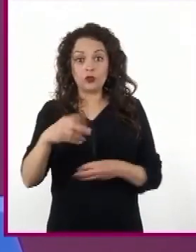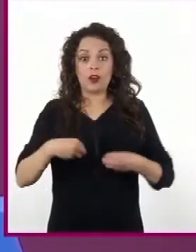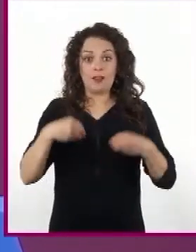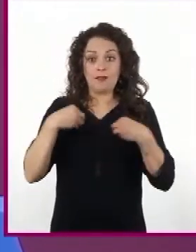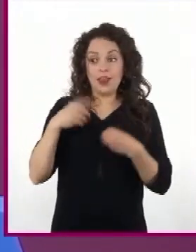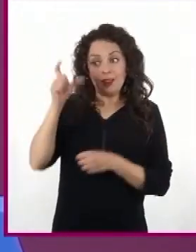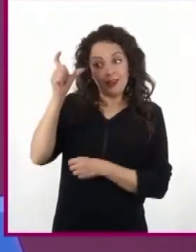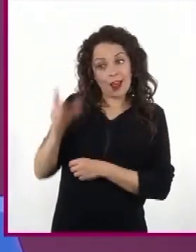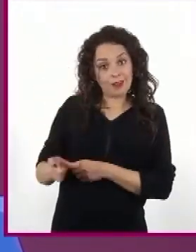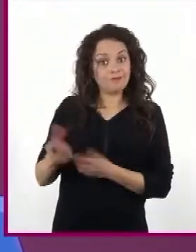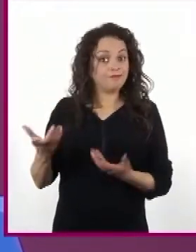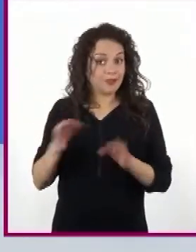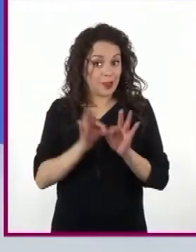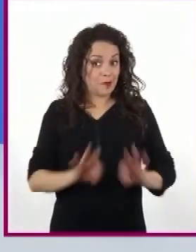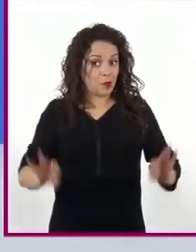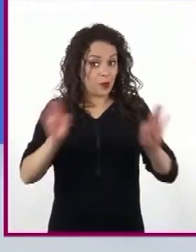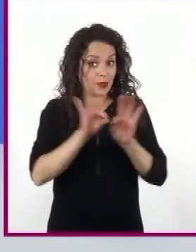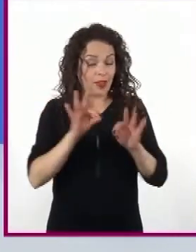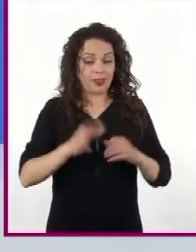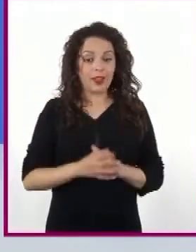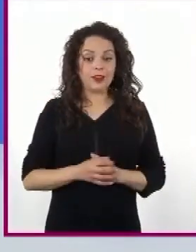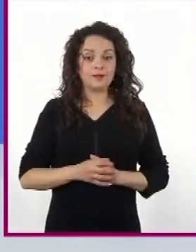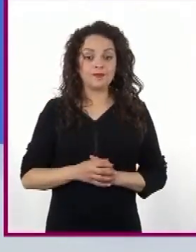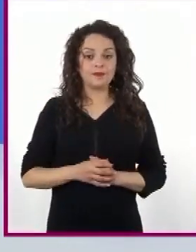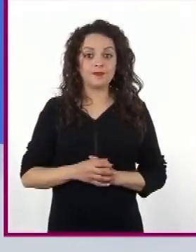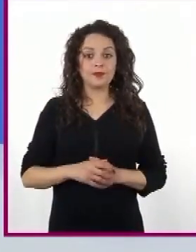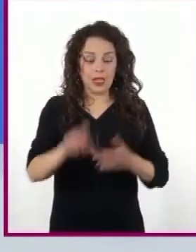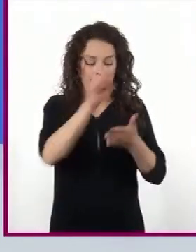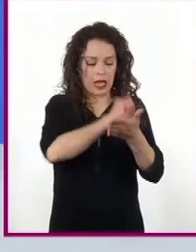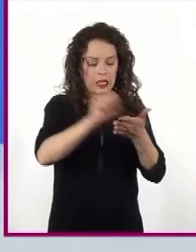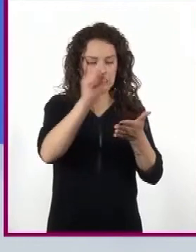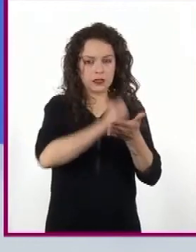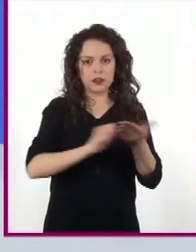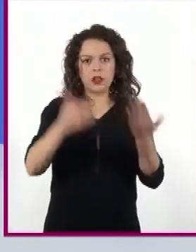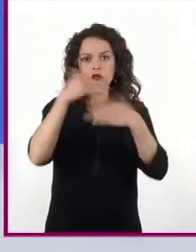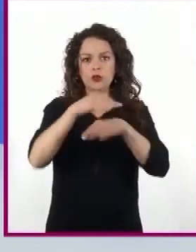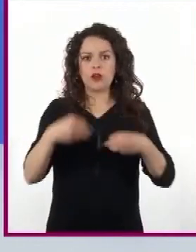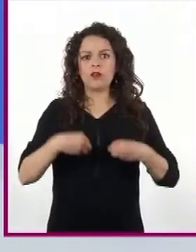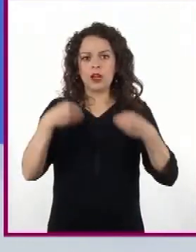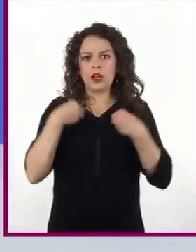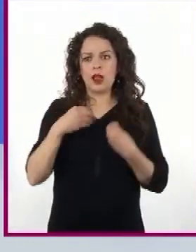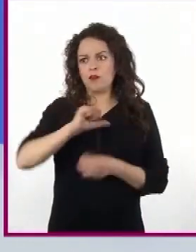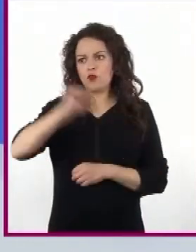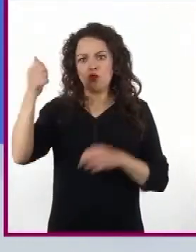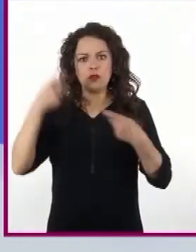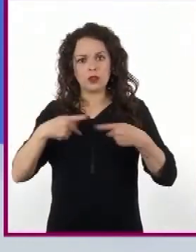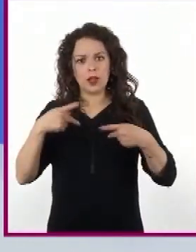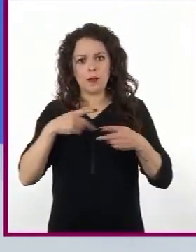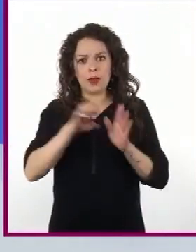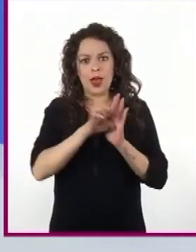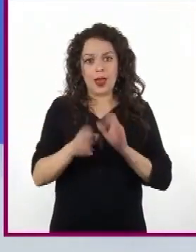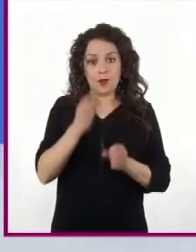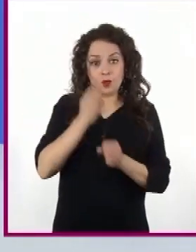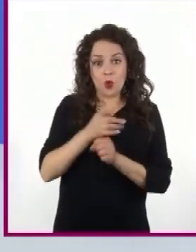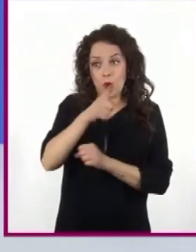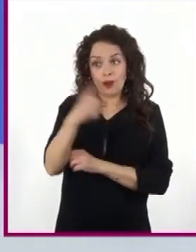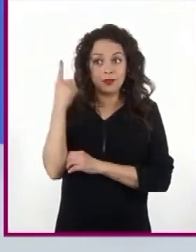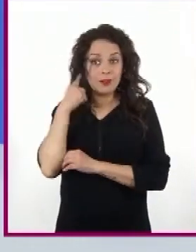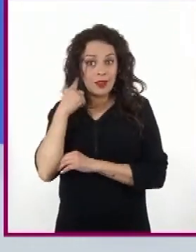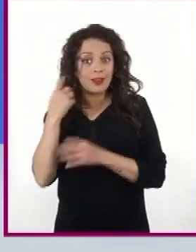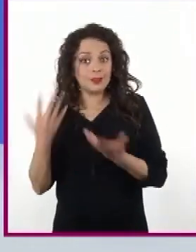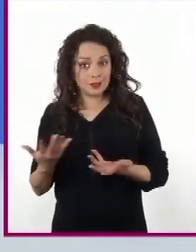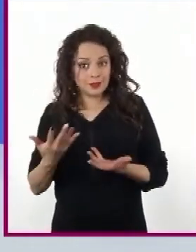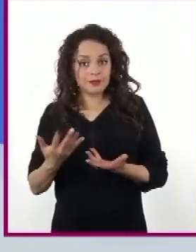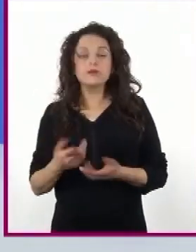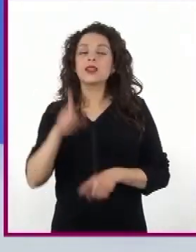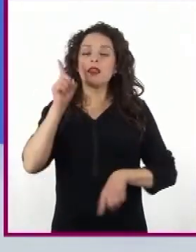estas personalidades. Escribir sobre la vida de otra persona, como escuchamos con nuestra especialista,